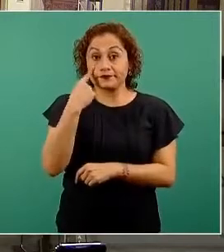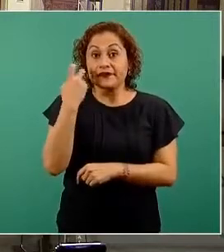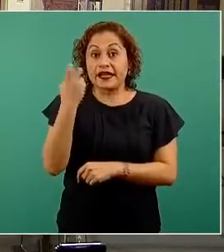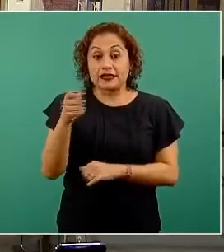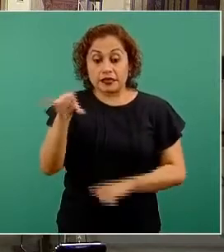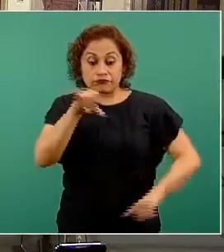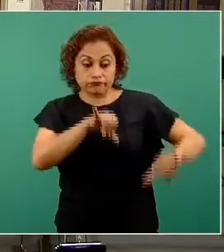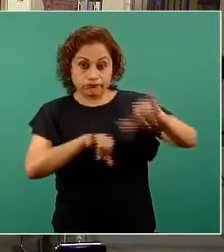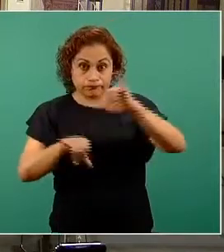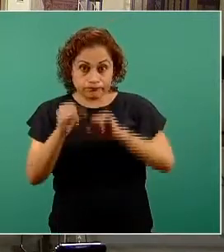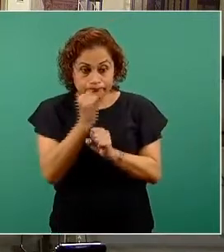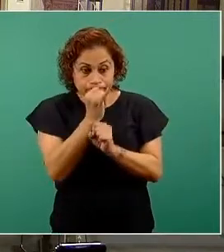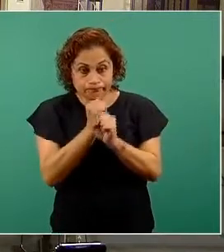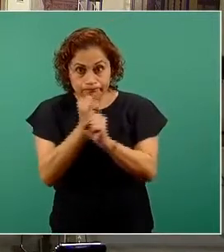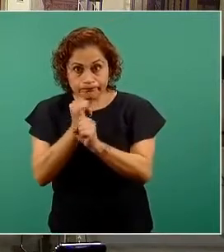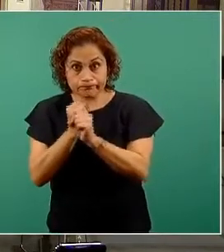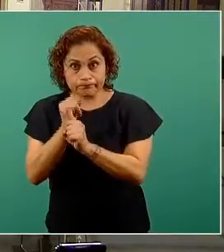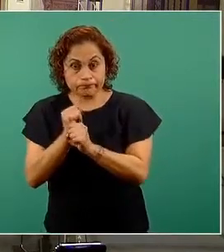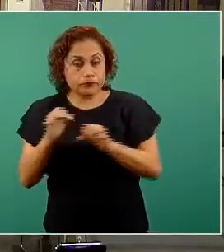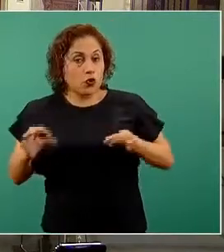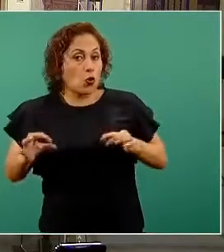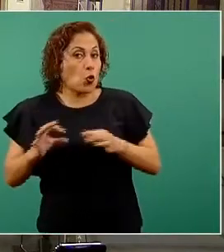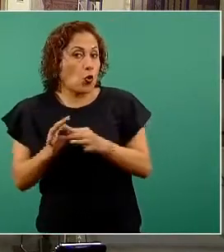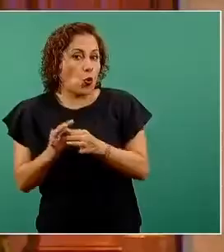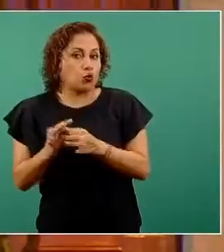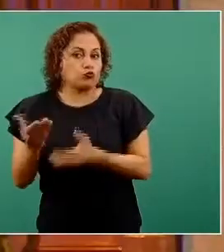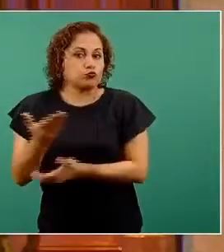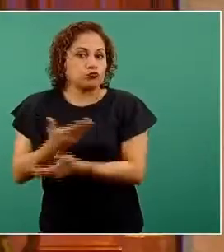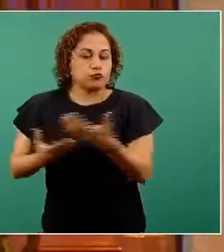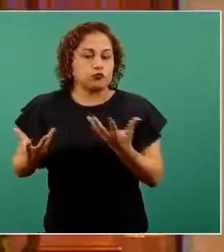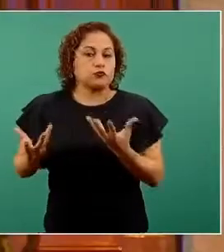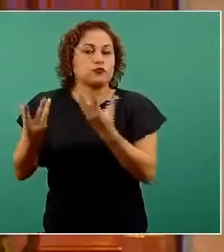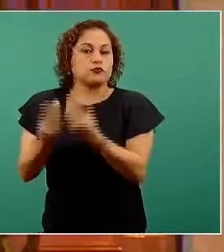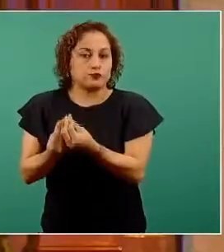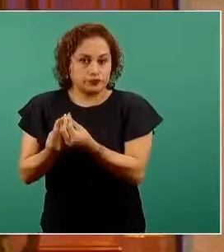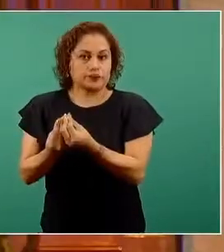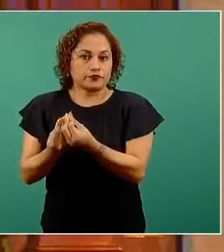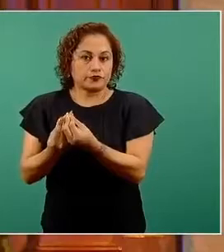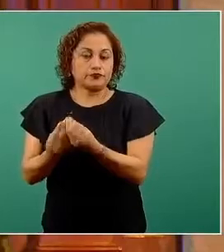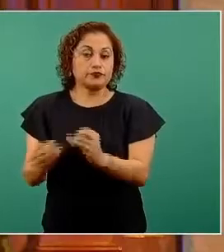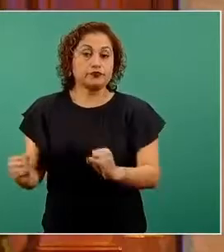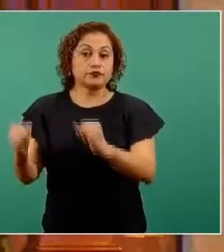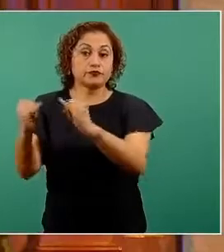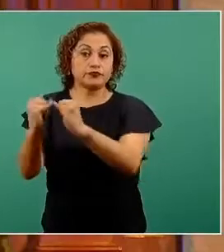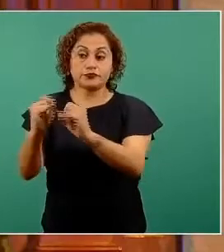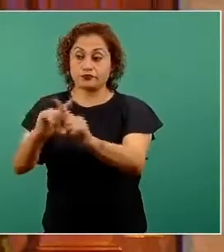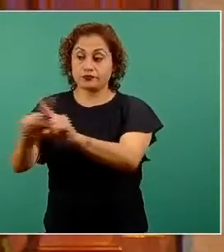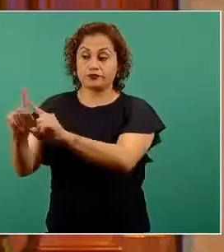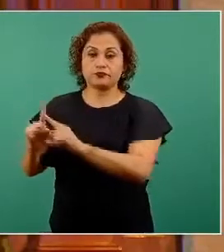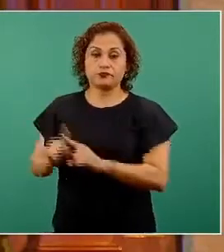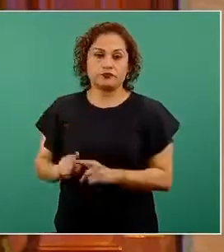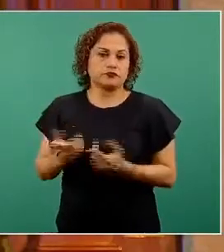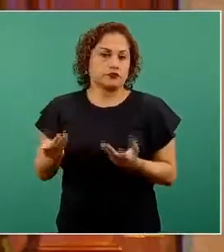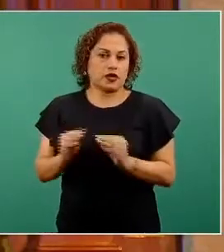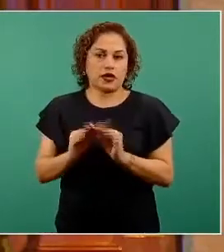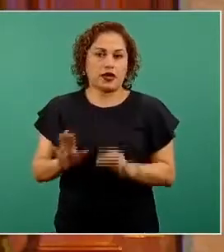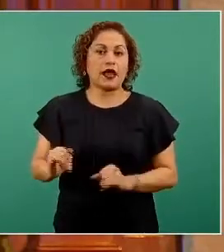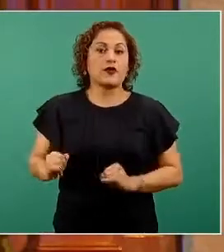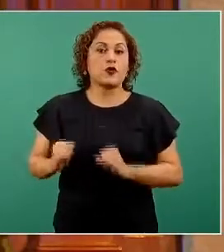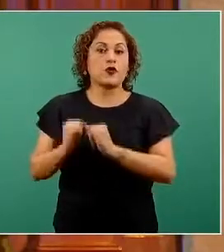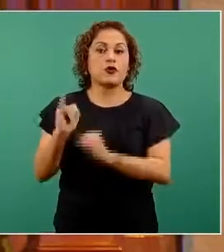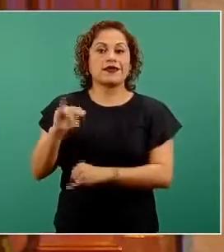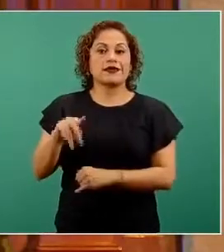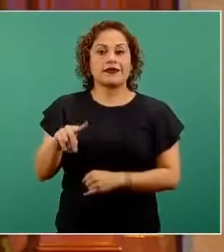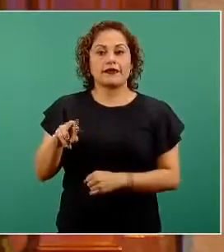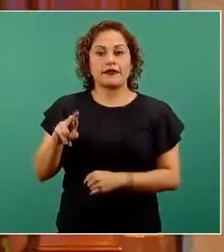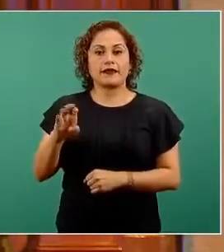haciendo a través de una coordinación y una colaboración interinstitucional. El INDRE obviamente tiene acceso